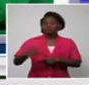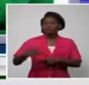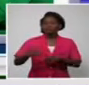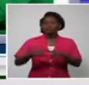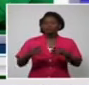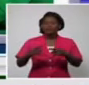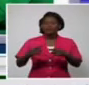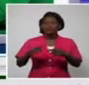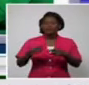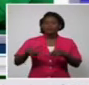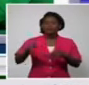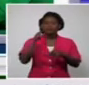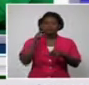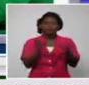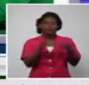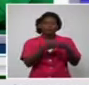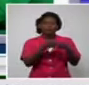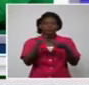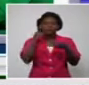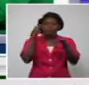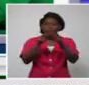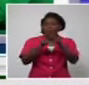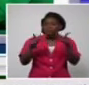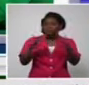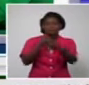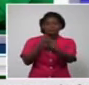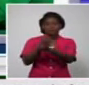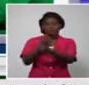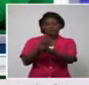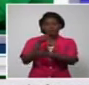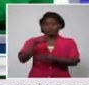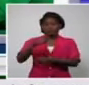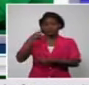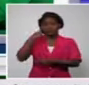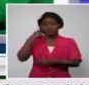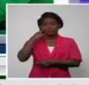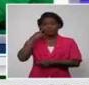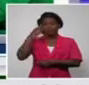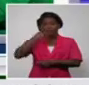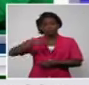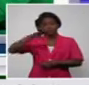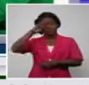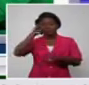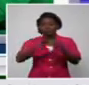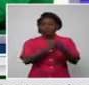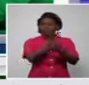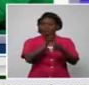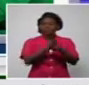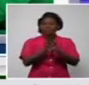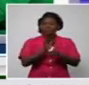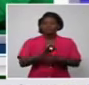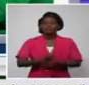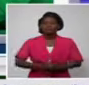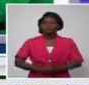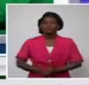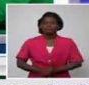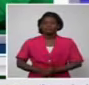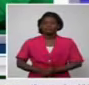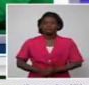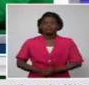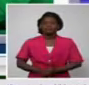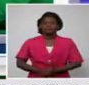de mayor riesgo que tenemos en el diagnóstico de la enfermedad. Ya con esto